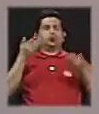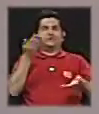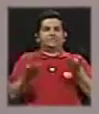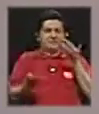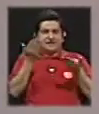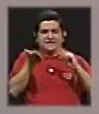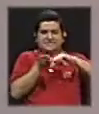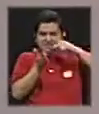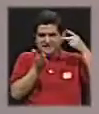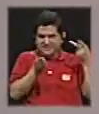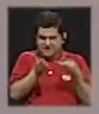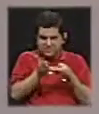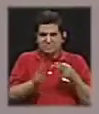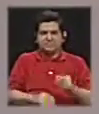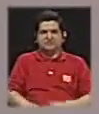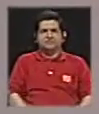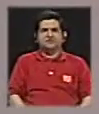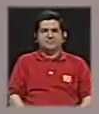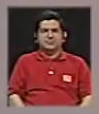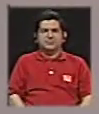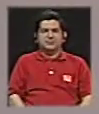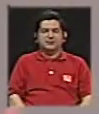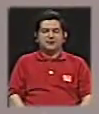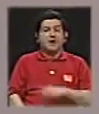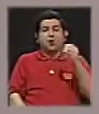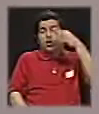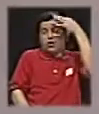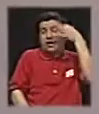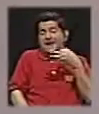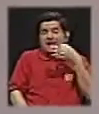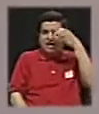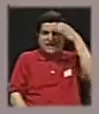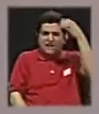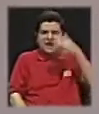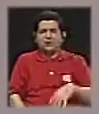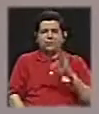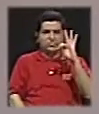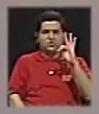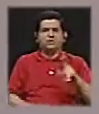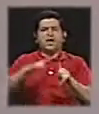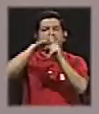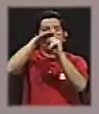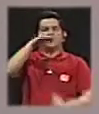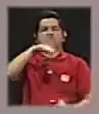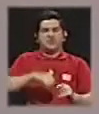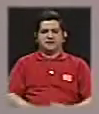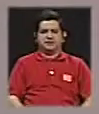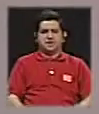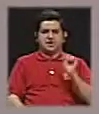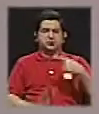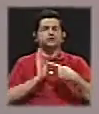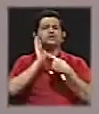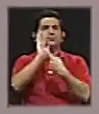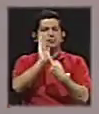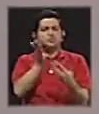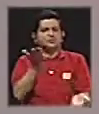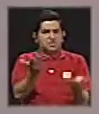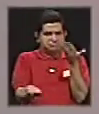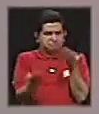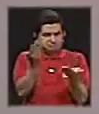lo que es la... o que creen que la cultura térraba ha desaparecido. Sí demostraban